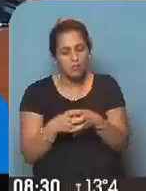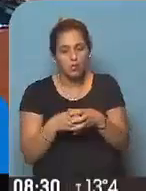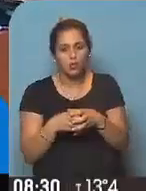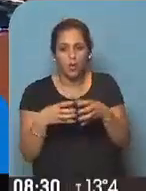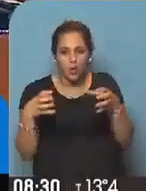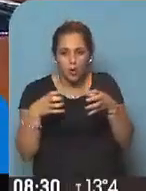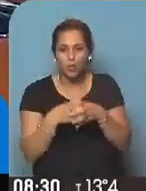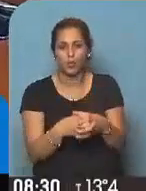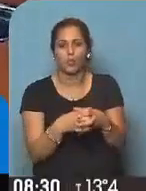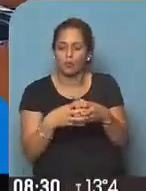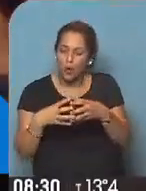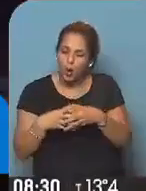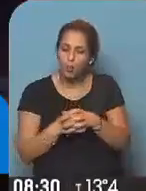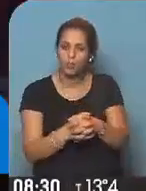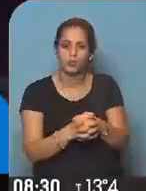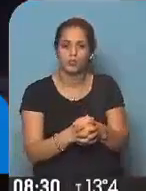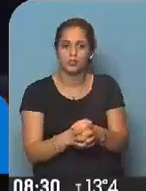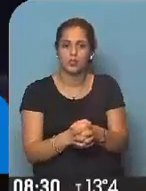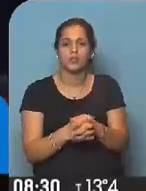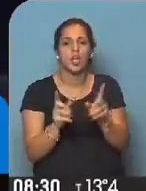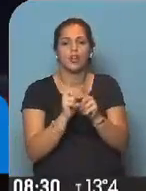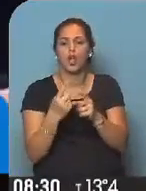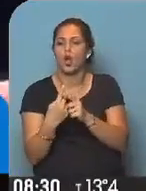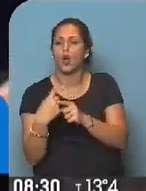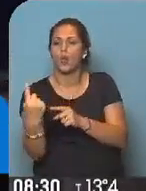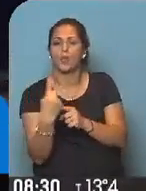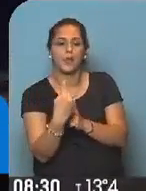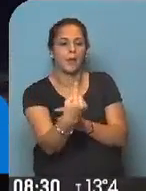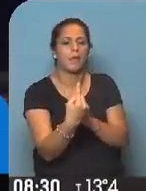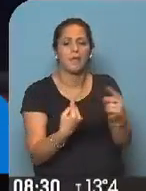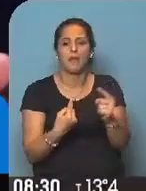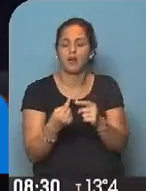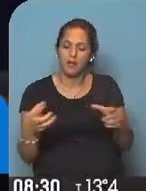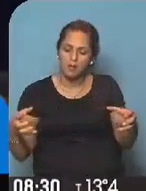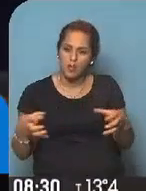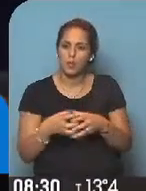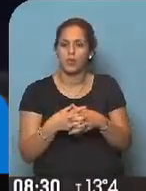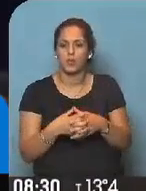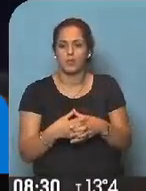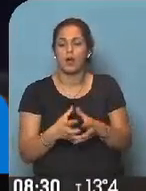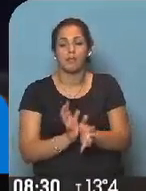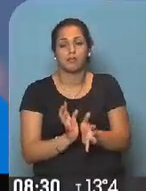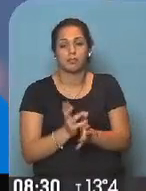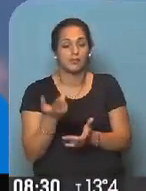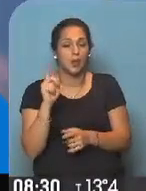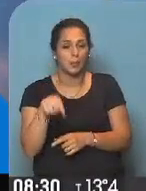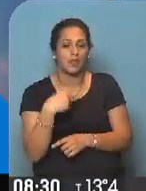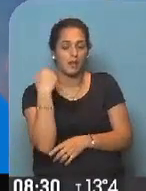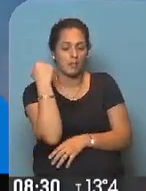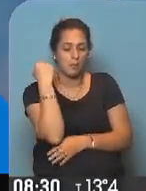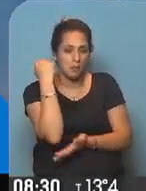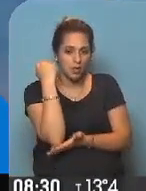oposición todos juntos y no ir fragmentando que es lo que permite al gobierno para mí encarar una política negativa y algunos dicen bueno y